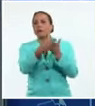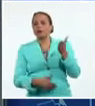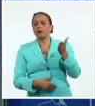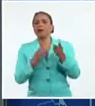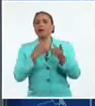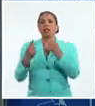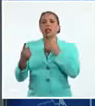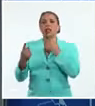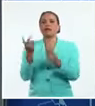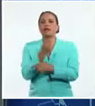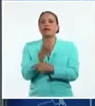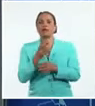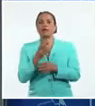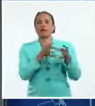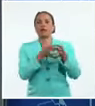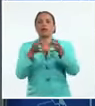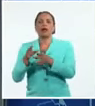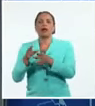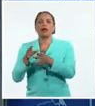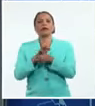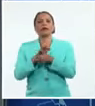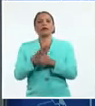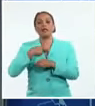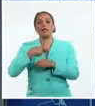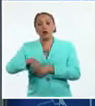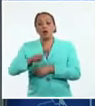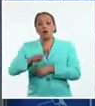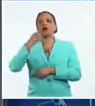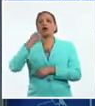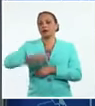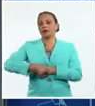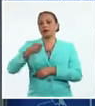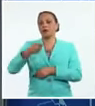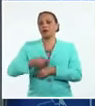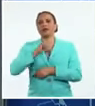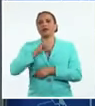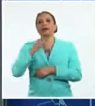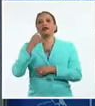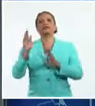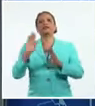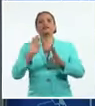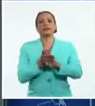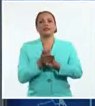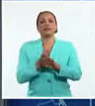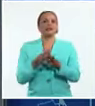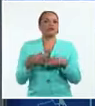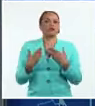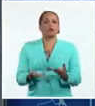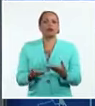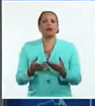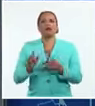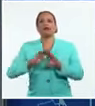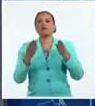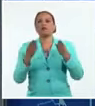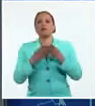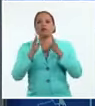partes, a partir de ahora corresponde a la Corte dictar sentencia que se producirá atendiendo al flujo de asuntos que se dirimen en el tribunal.